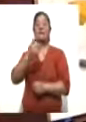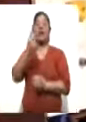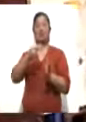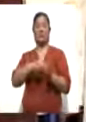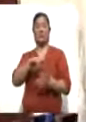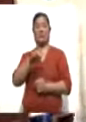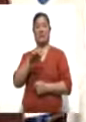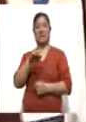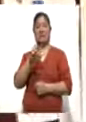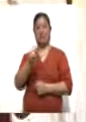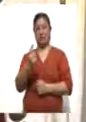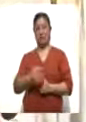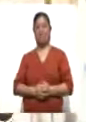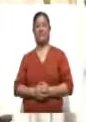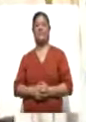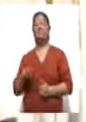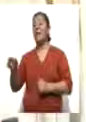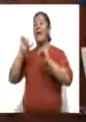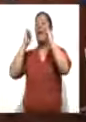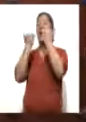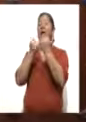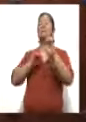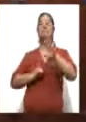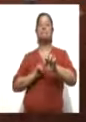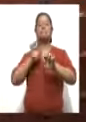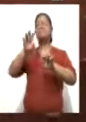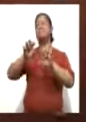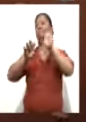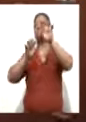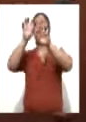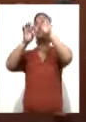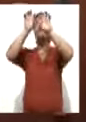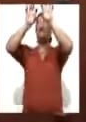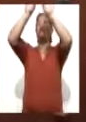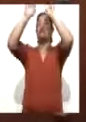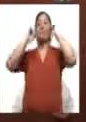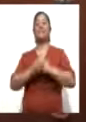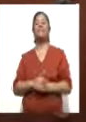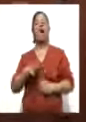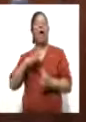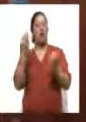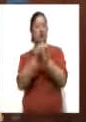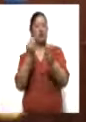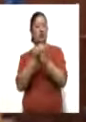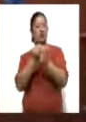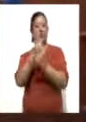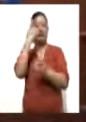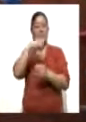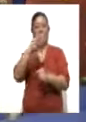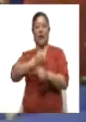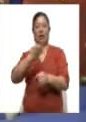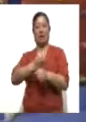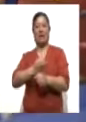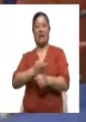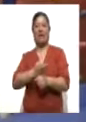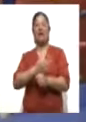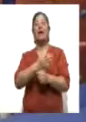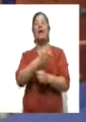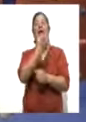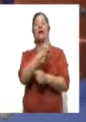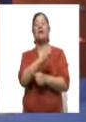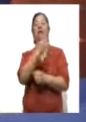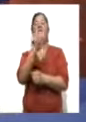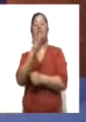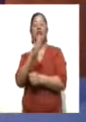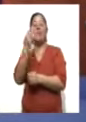La Asociación Estatal de Montañismo y Escalada alista una serie de cursos para el primer trimestre de este año, con el